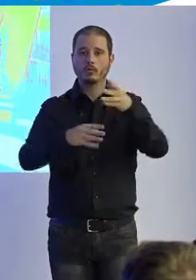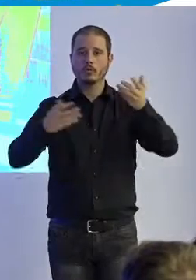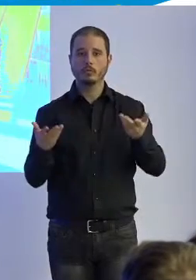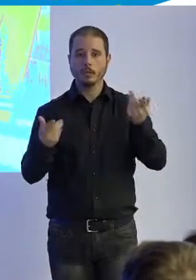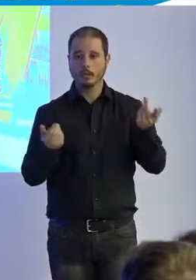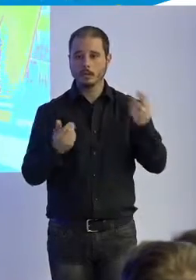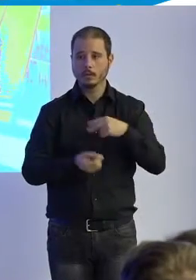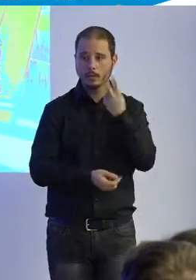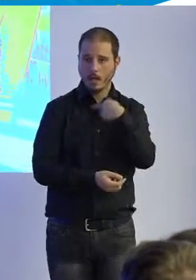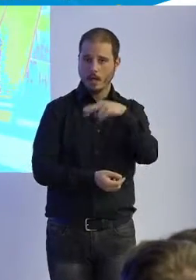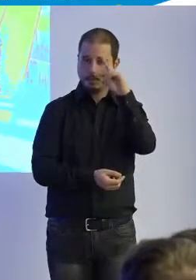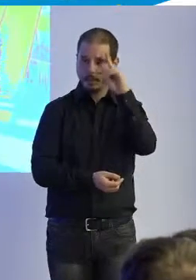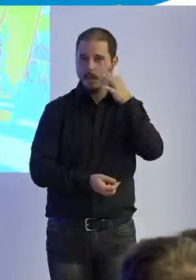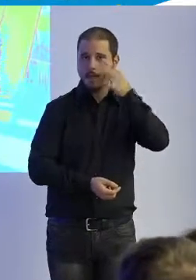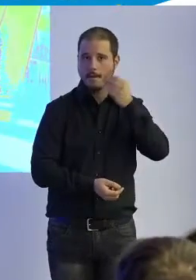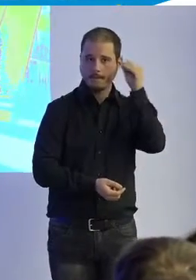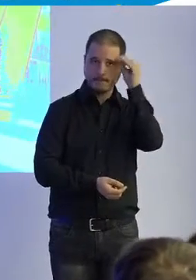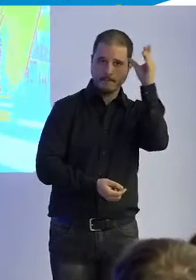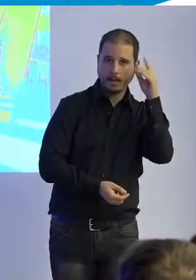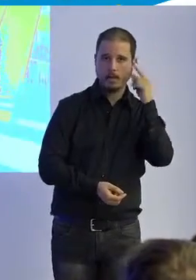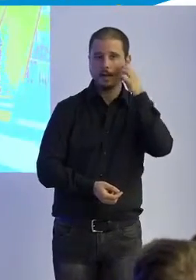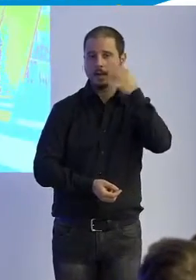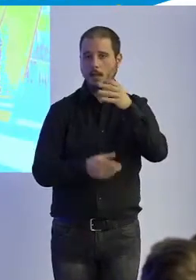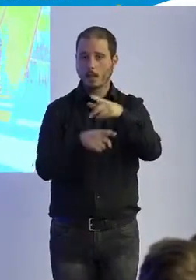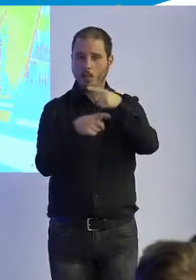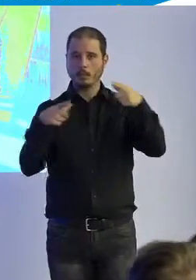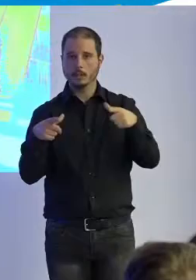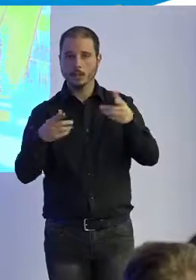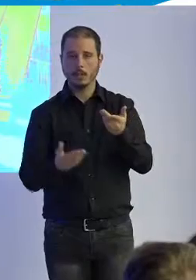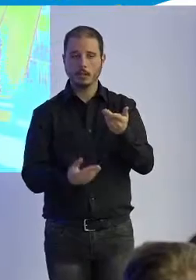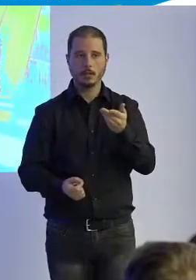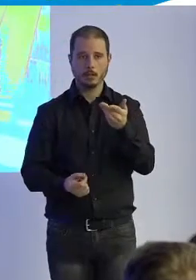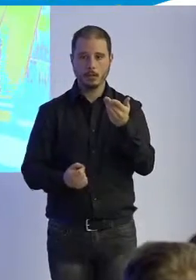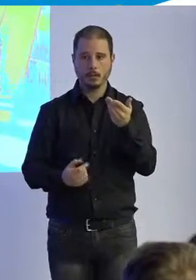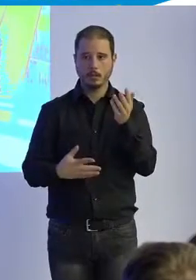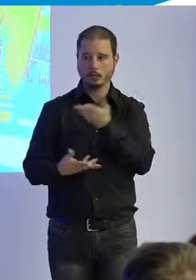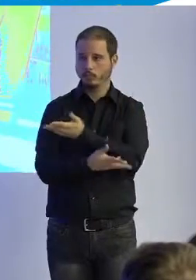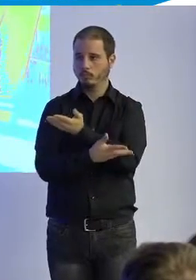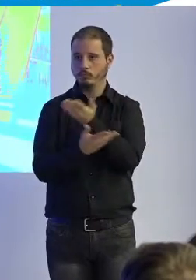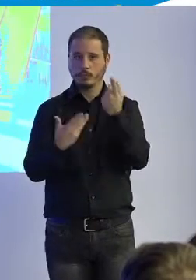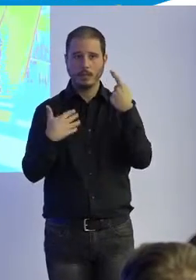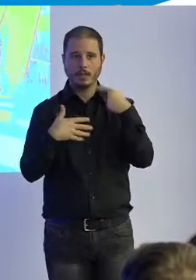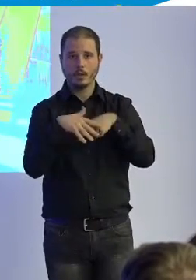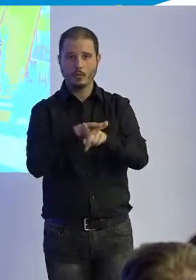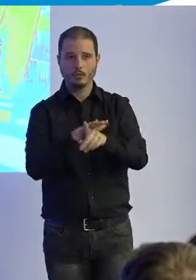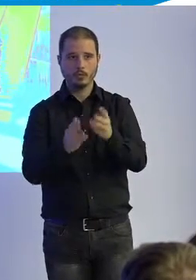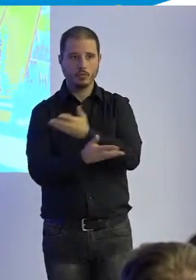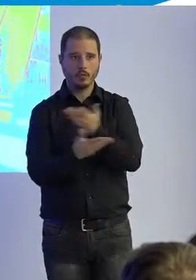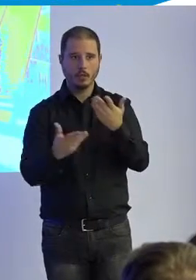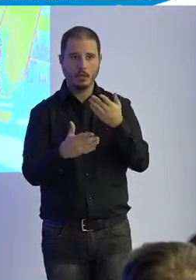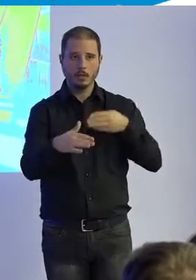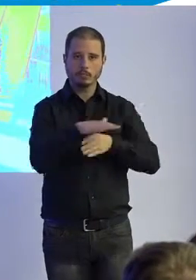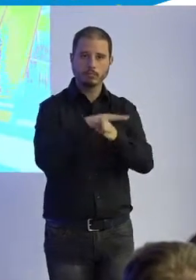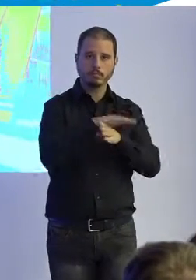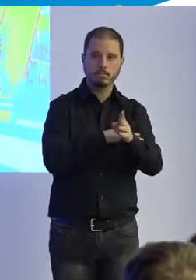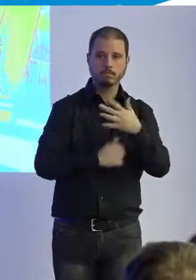realidad virtual y de realidad aumentada donde podamos ser inclusivos con toda la gente, sobre todo lo